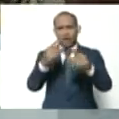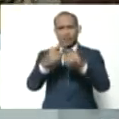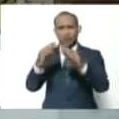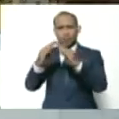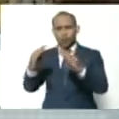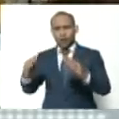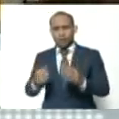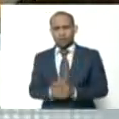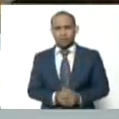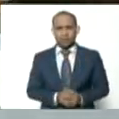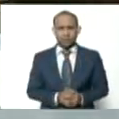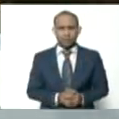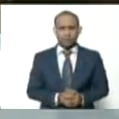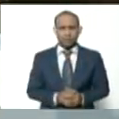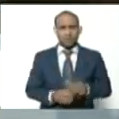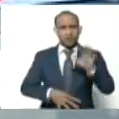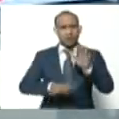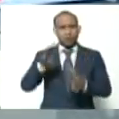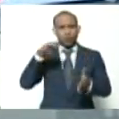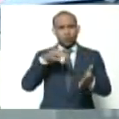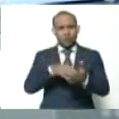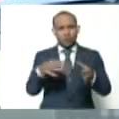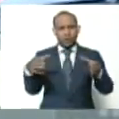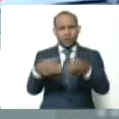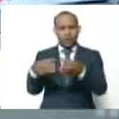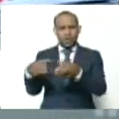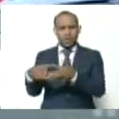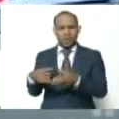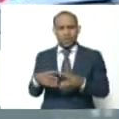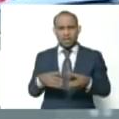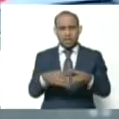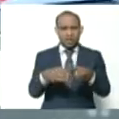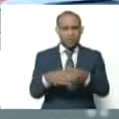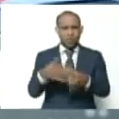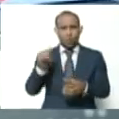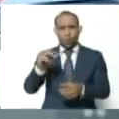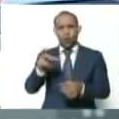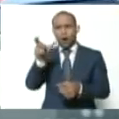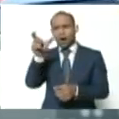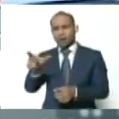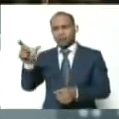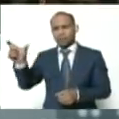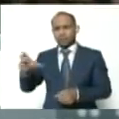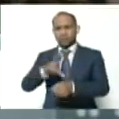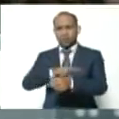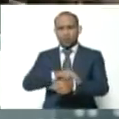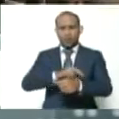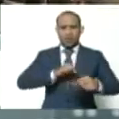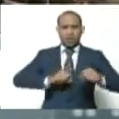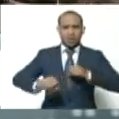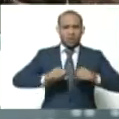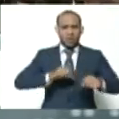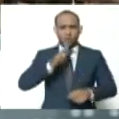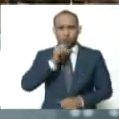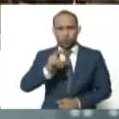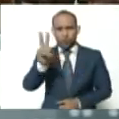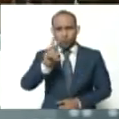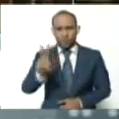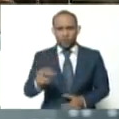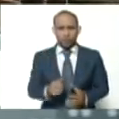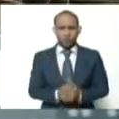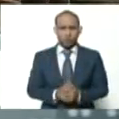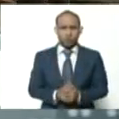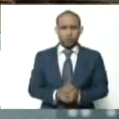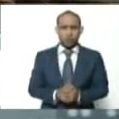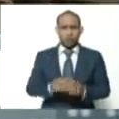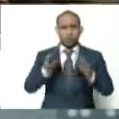hay las más de 14.000 brigadas, donde hay personal de salud, del movimiento Somos Venezuela, de